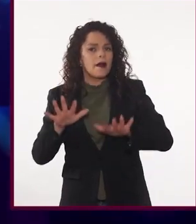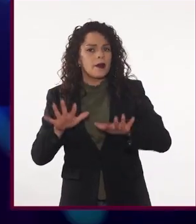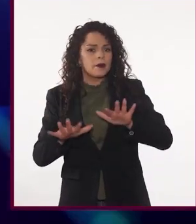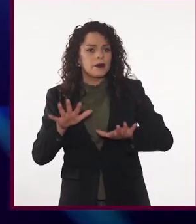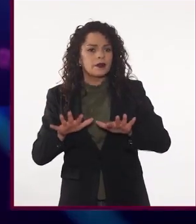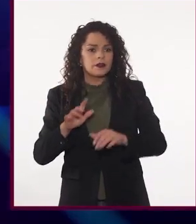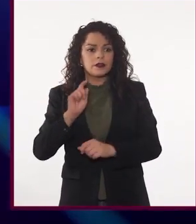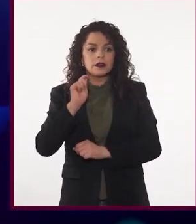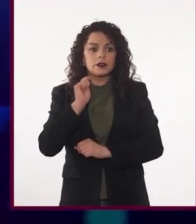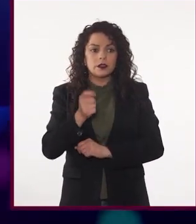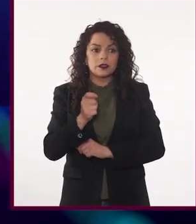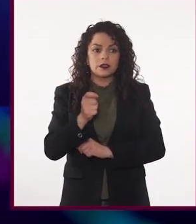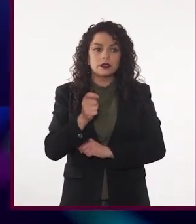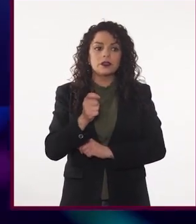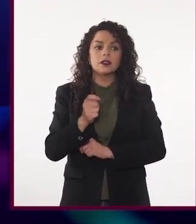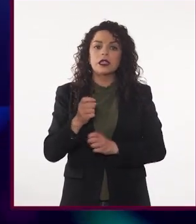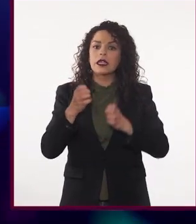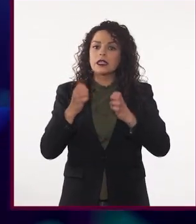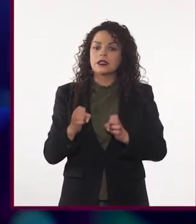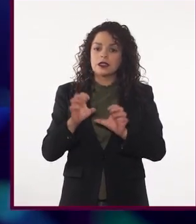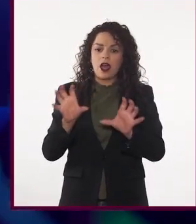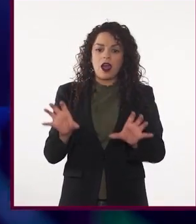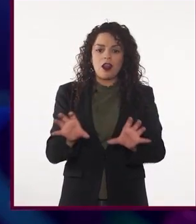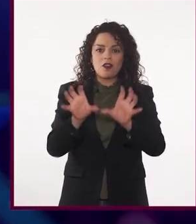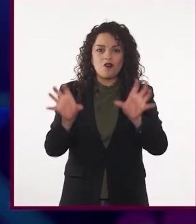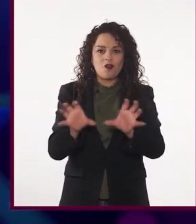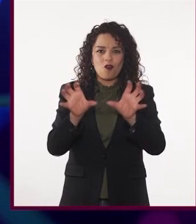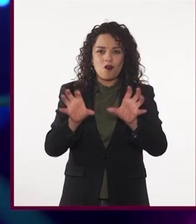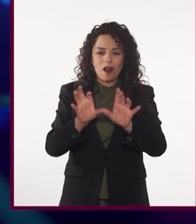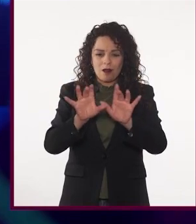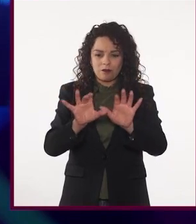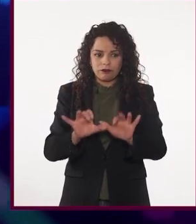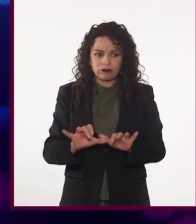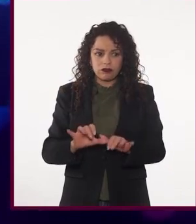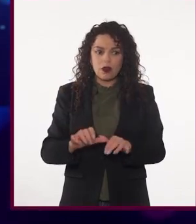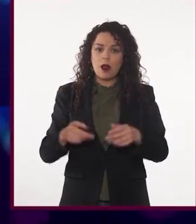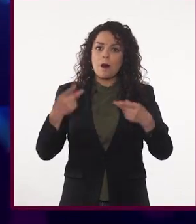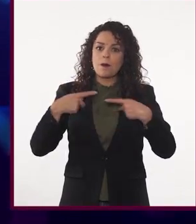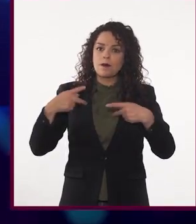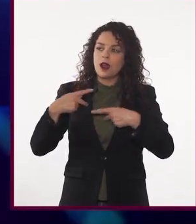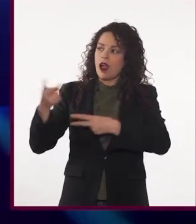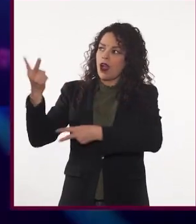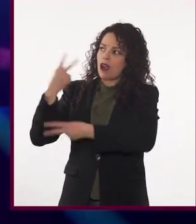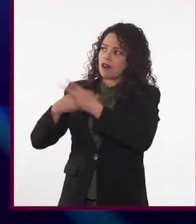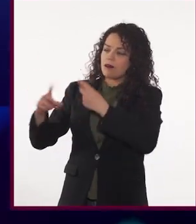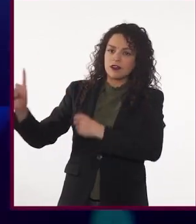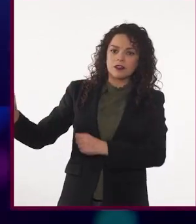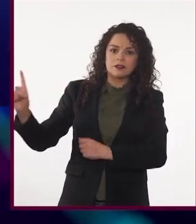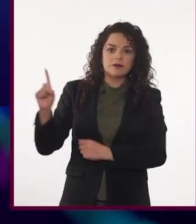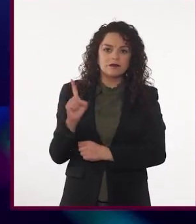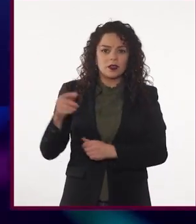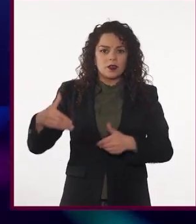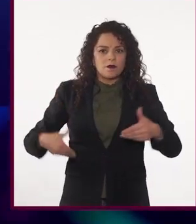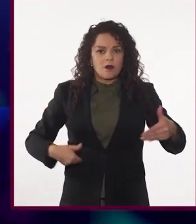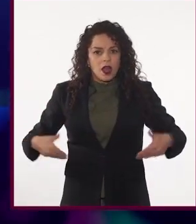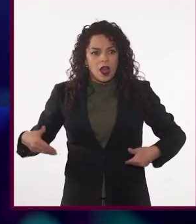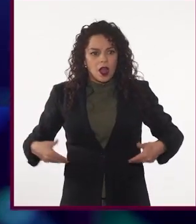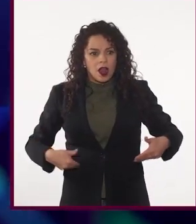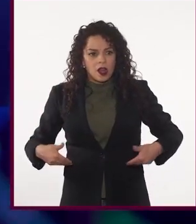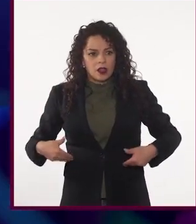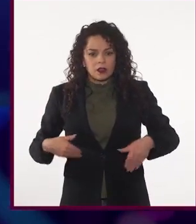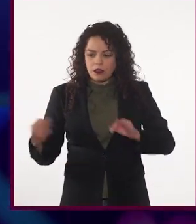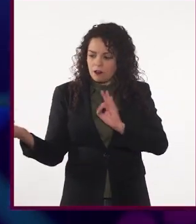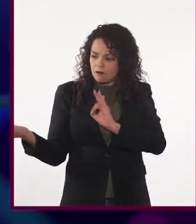que están enfrente de la computadora y llega la persona que las está acosando, los está hostigando, y se